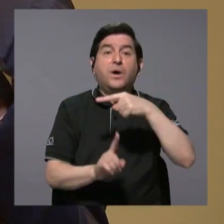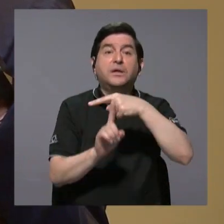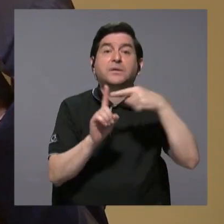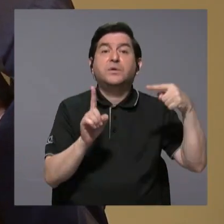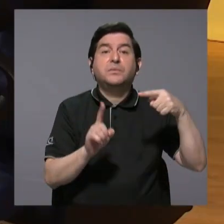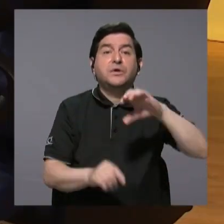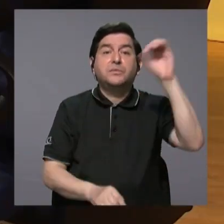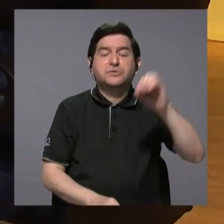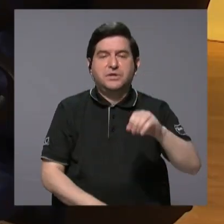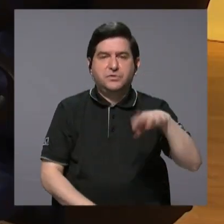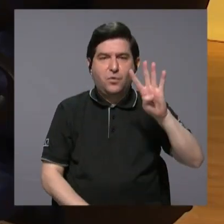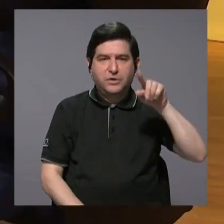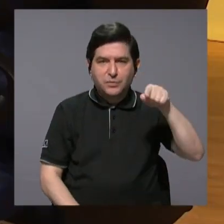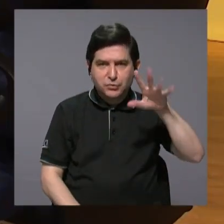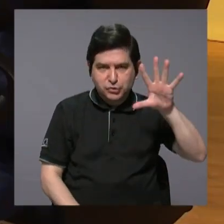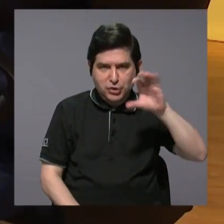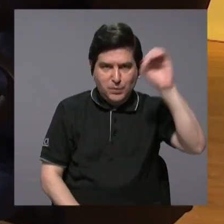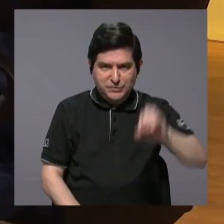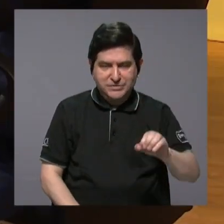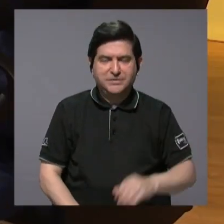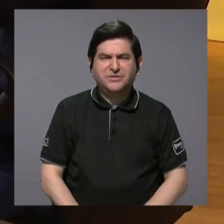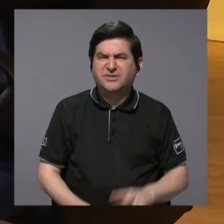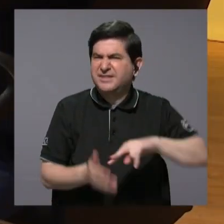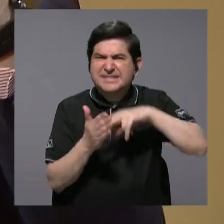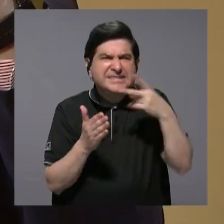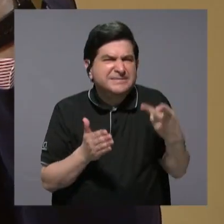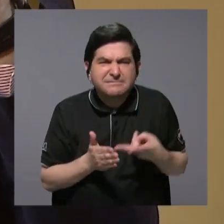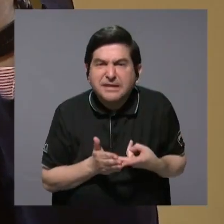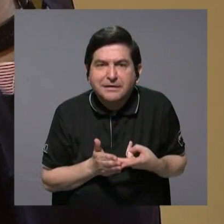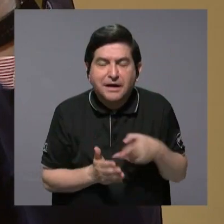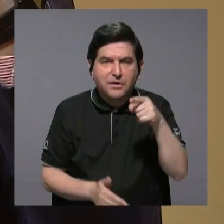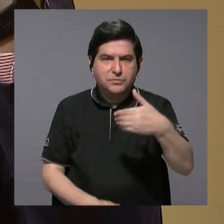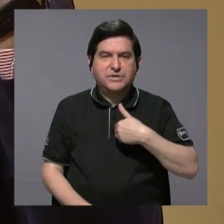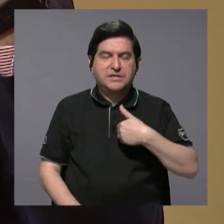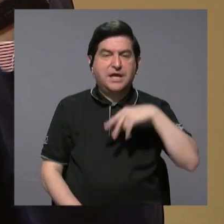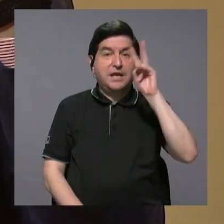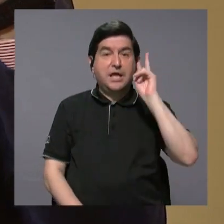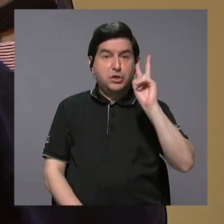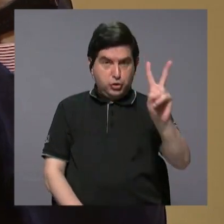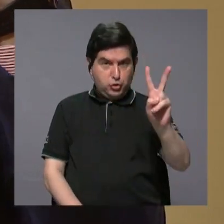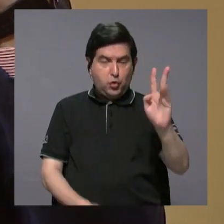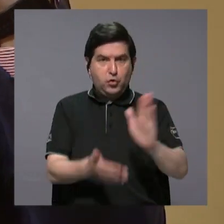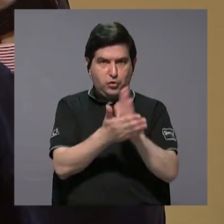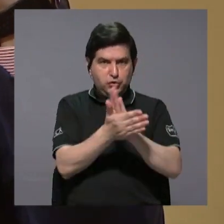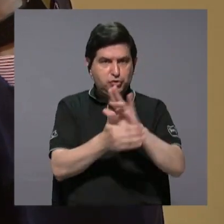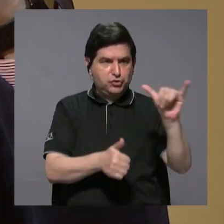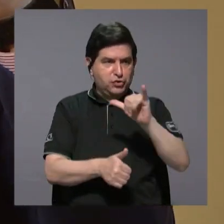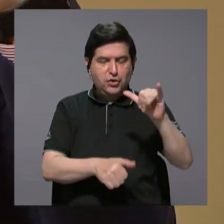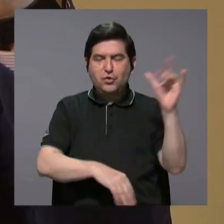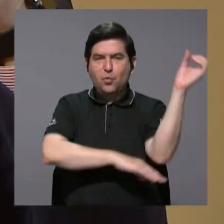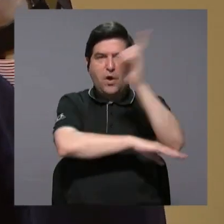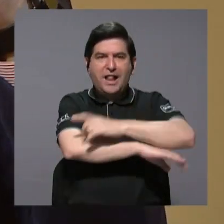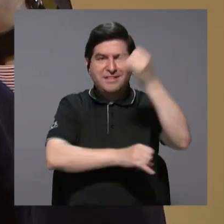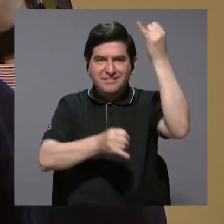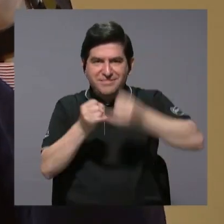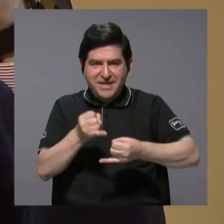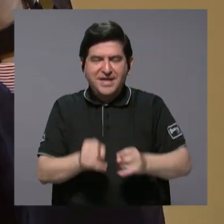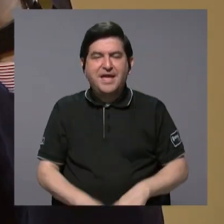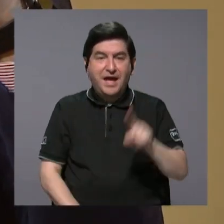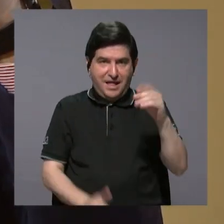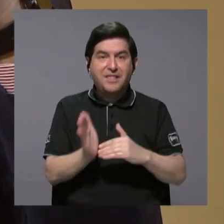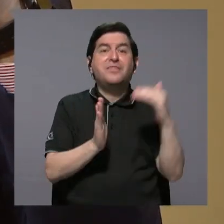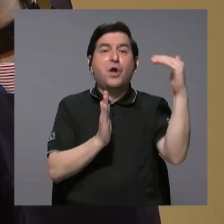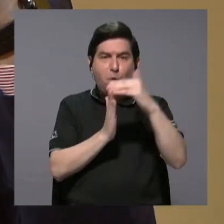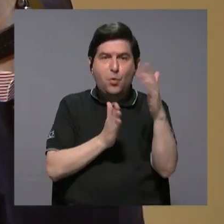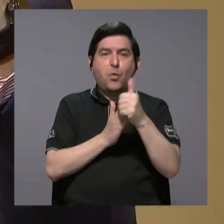4.5%. ¿Qué implica eso? Que usted tiene dos bonos que vencen en la misma fecha. Los dos son de